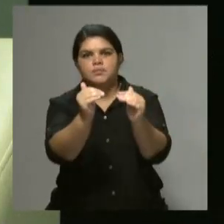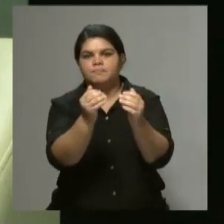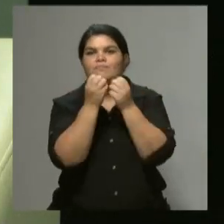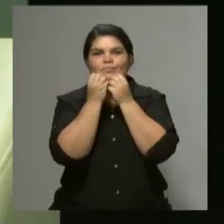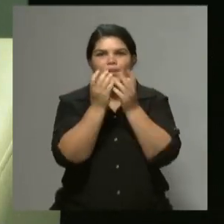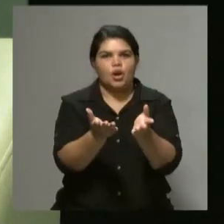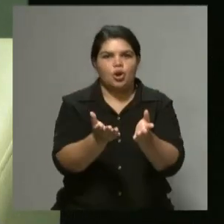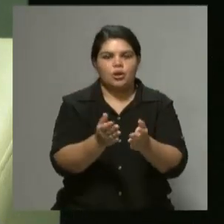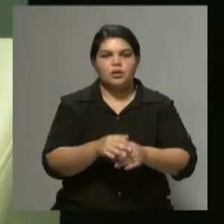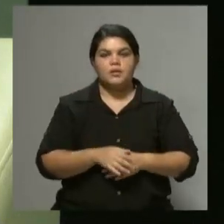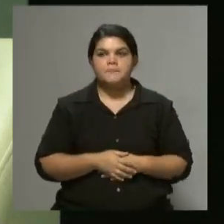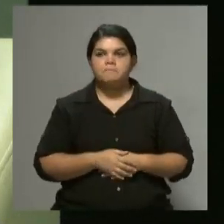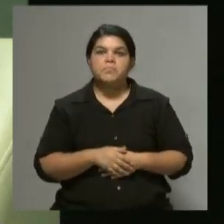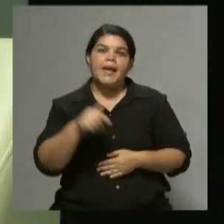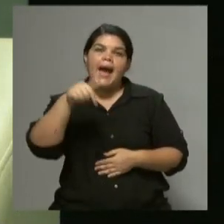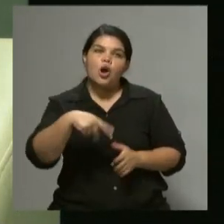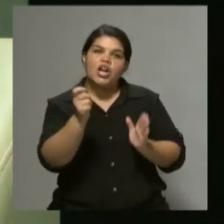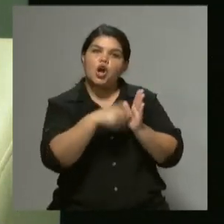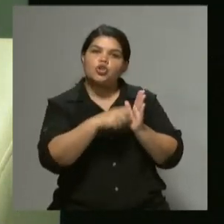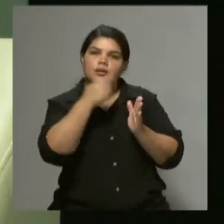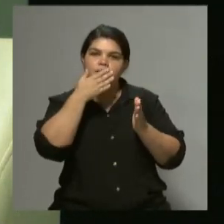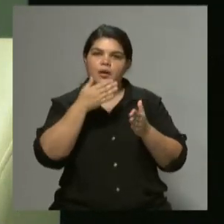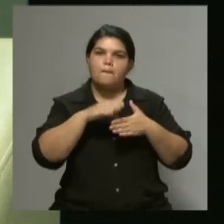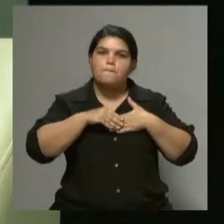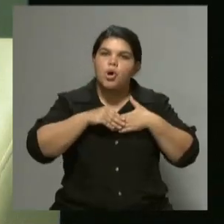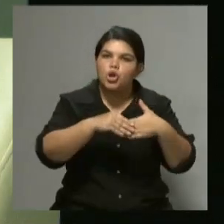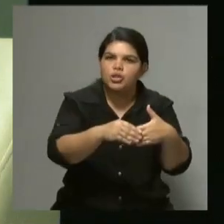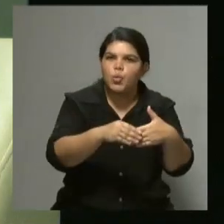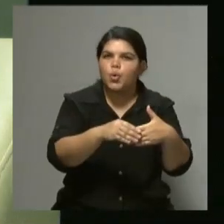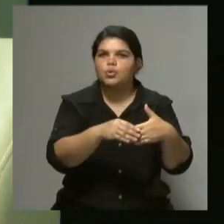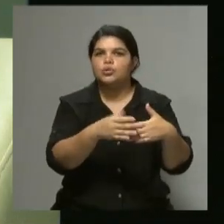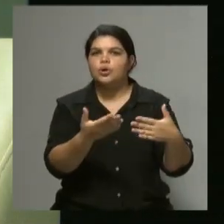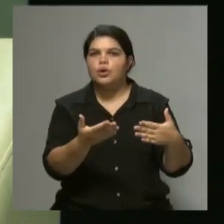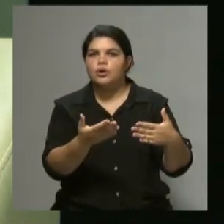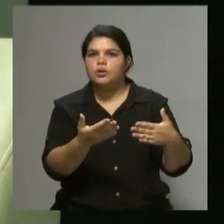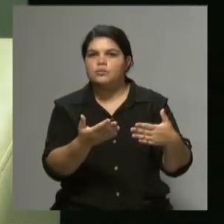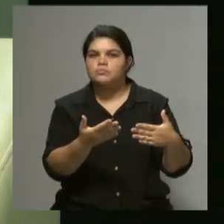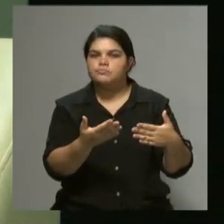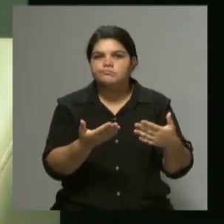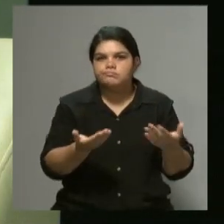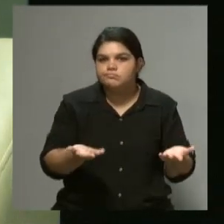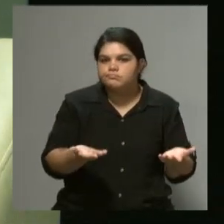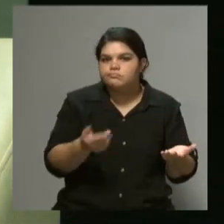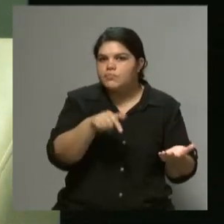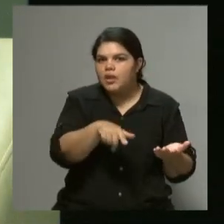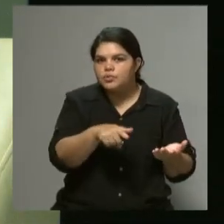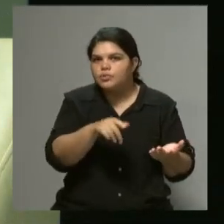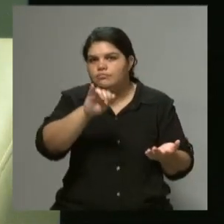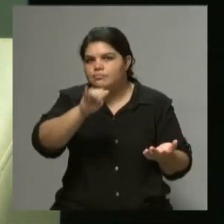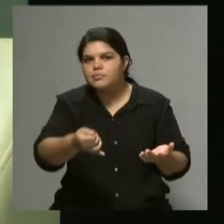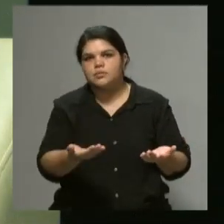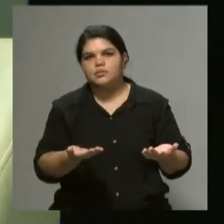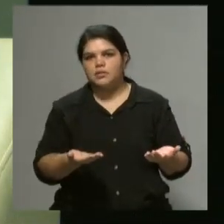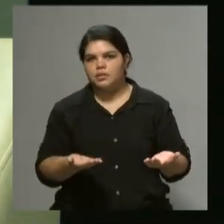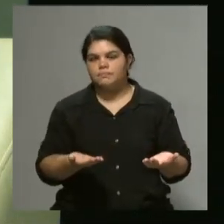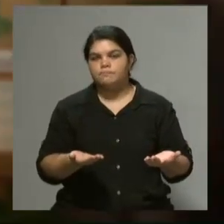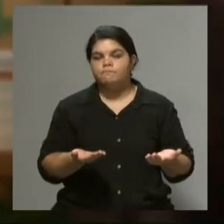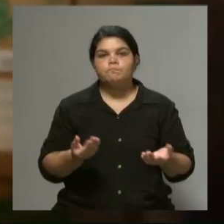bueno, lo contrato como monotributista y no sé si también está eso. Pero es porque también hay condiciones que